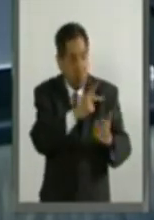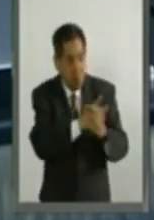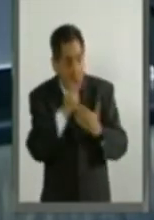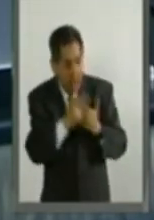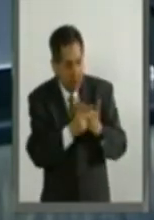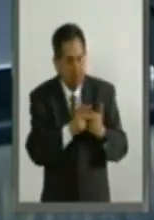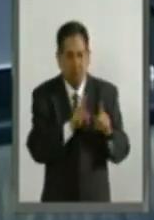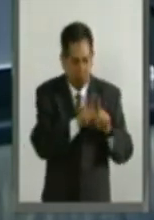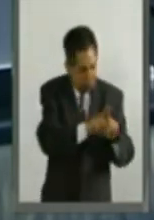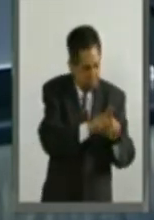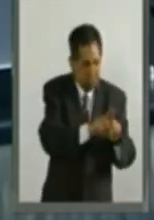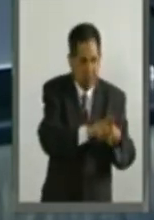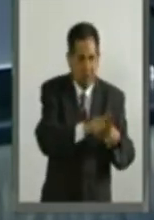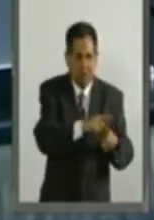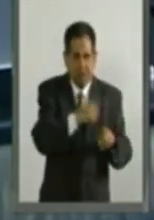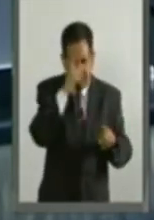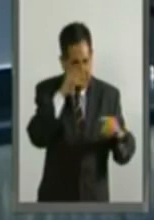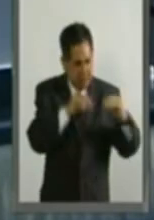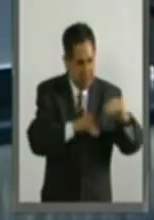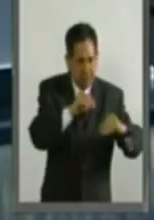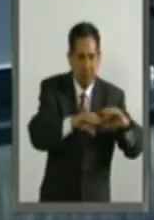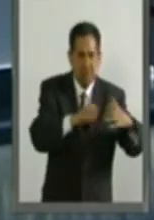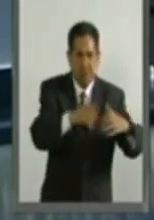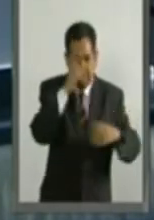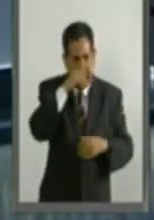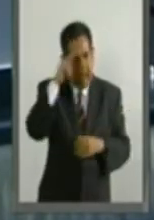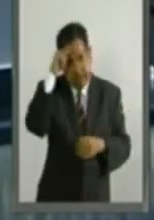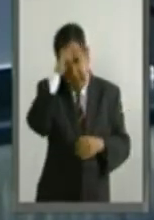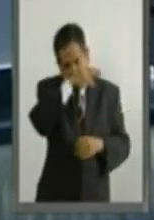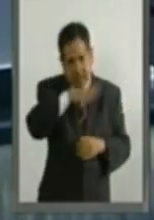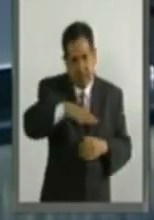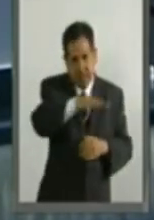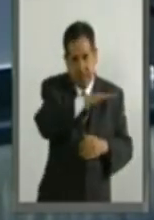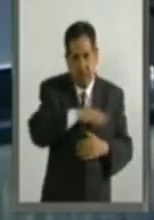que está diseñado para Nayarit,